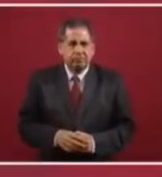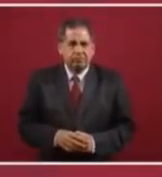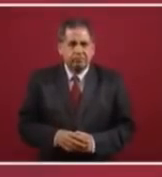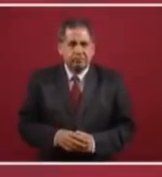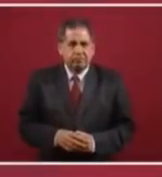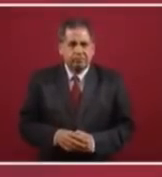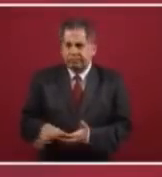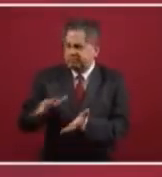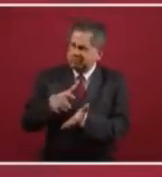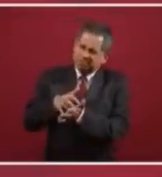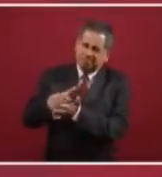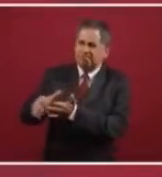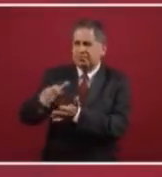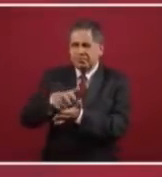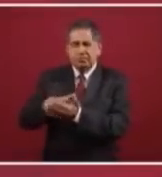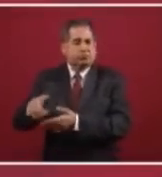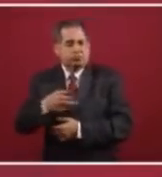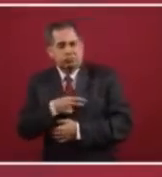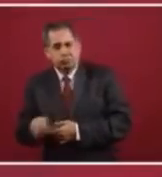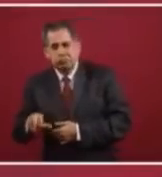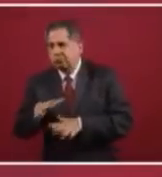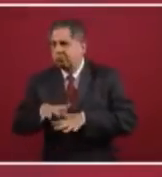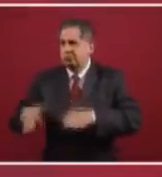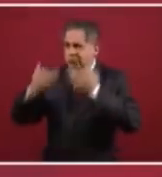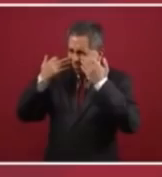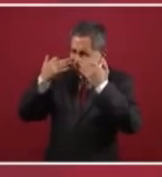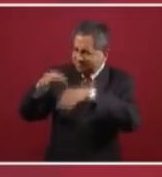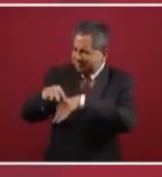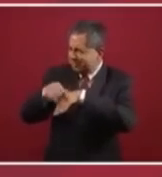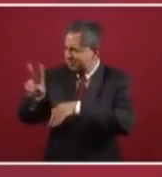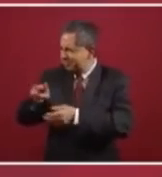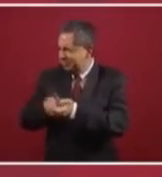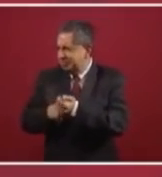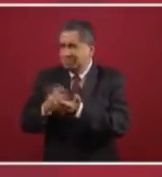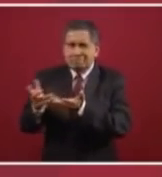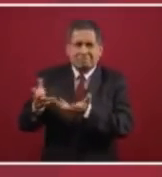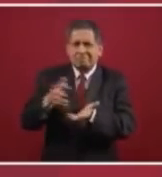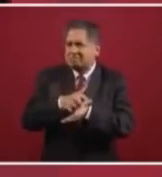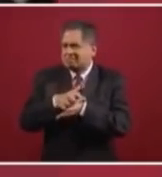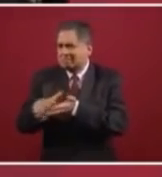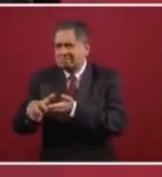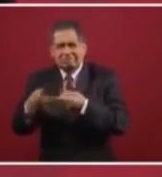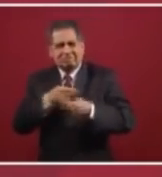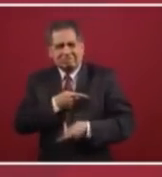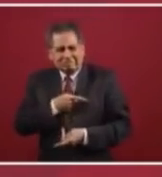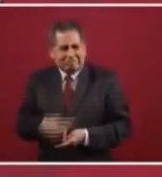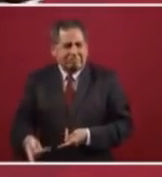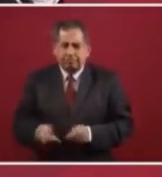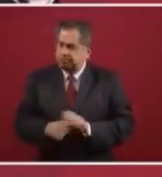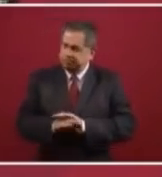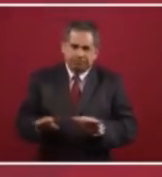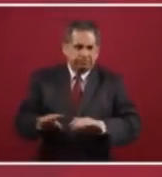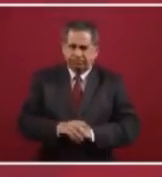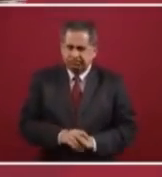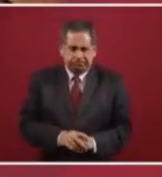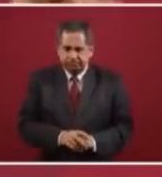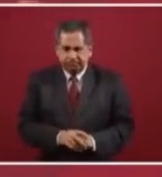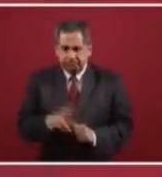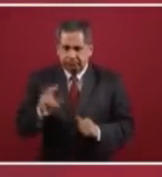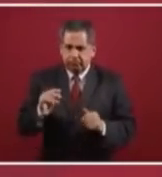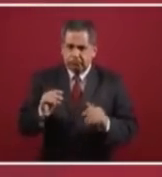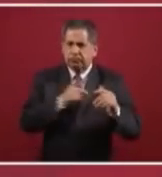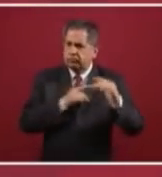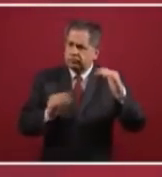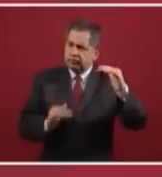millones de pobres, miseria pública. Tiene que haber más